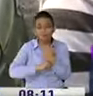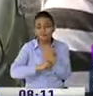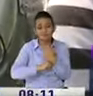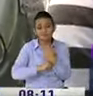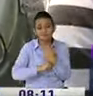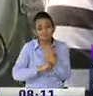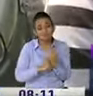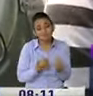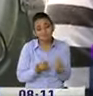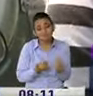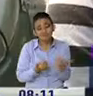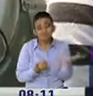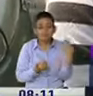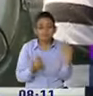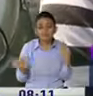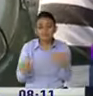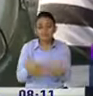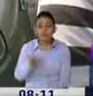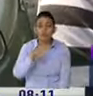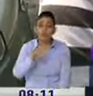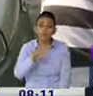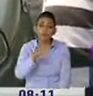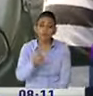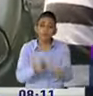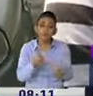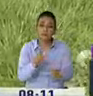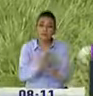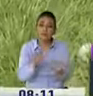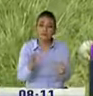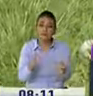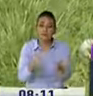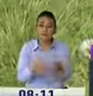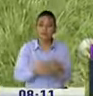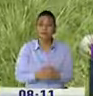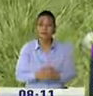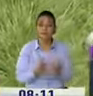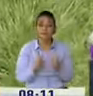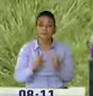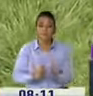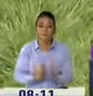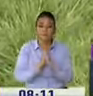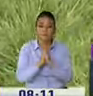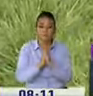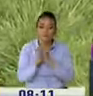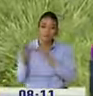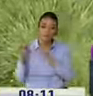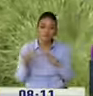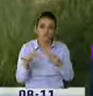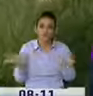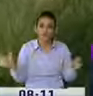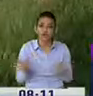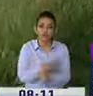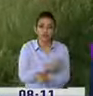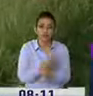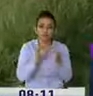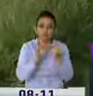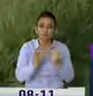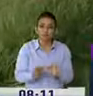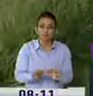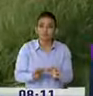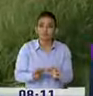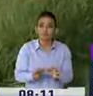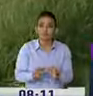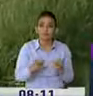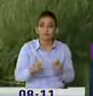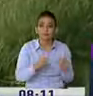porque salimos 4 o 5 y el resto nos sale a limpiar. Los vecinos solicitan que se haga una intervención integral y se incluye en el plan